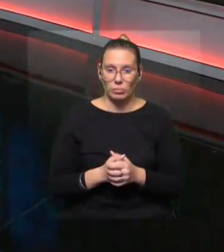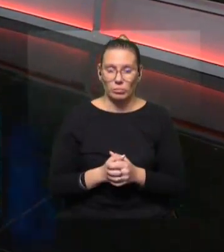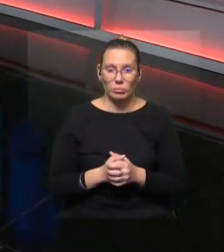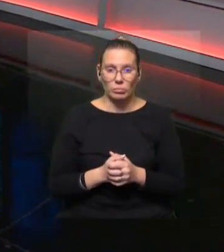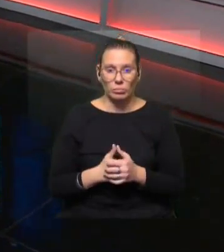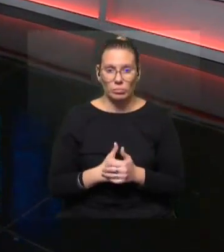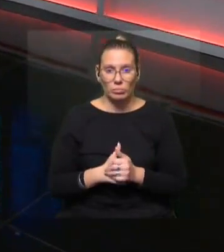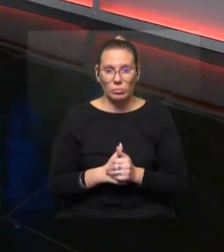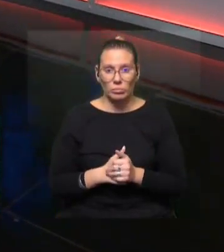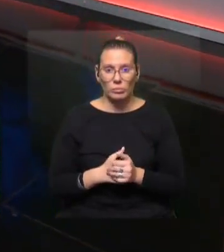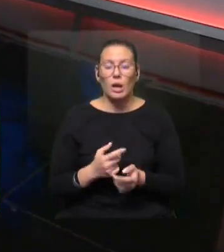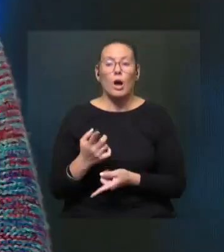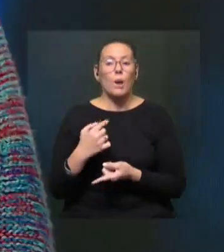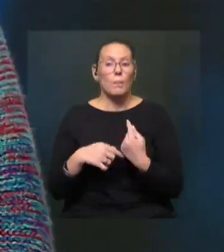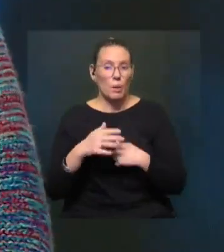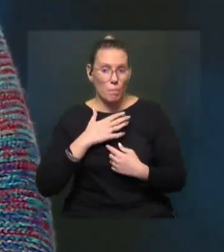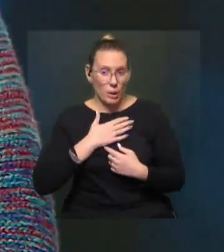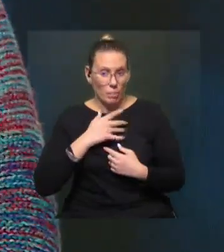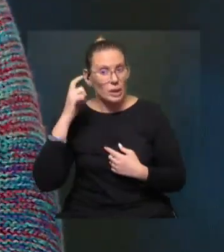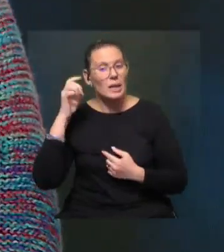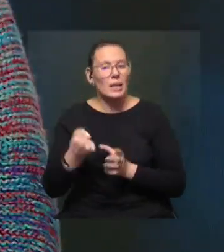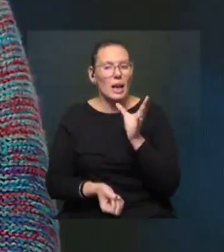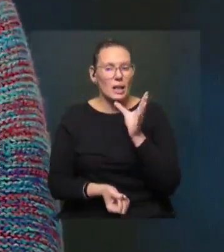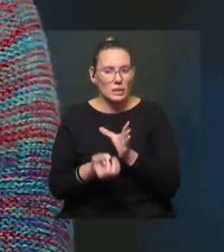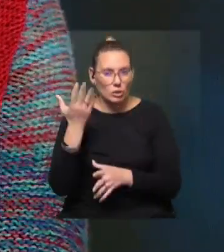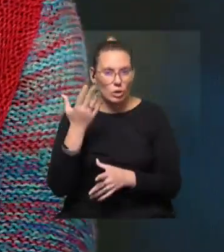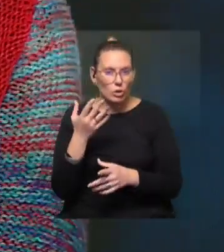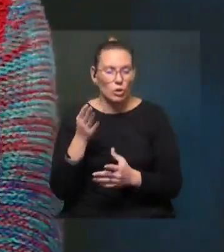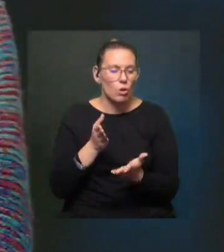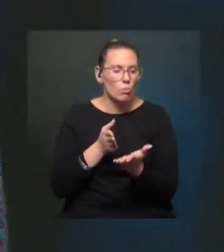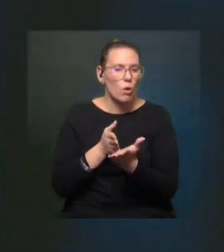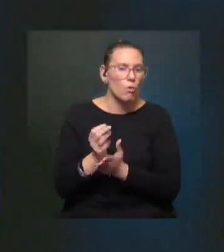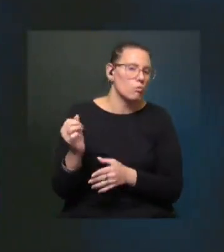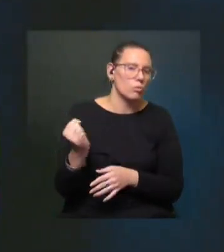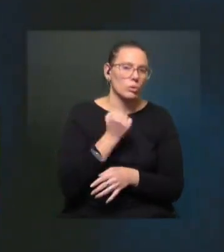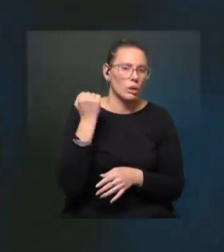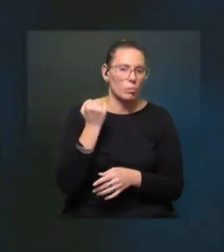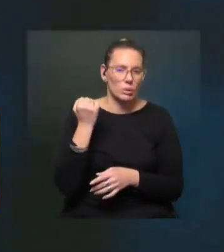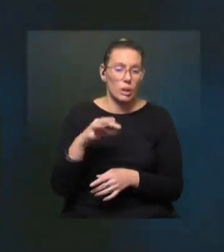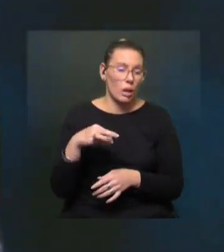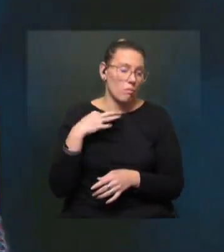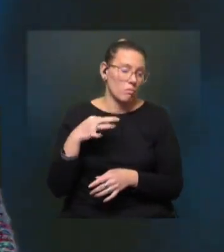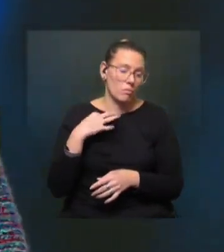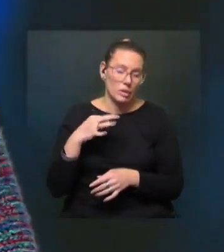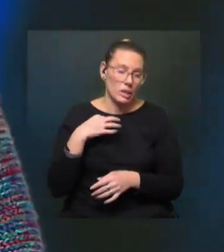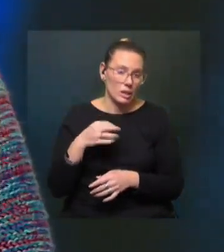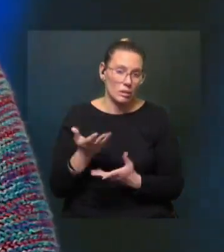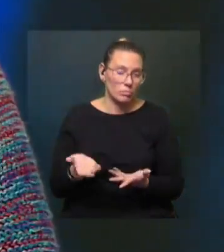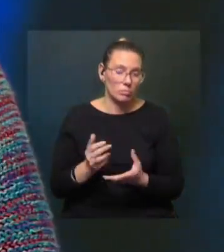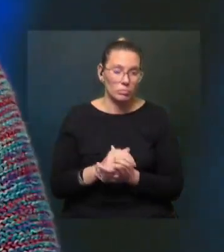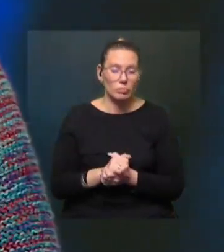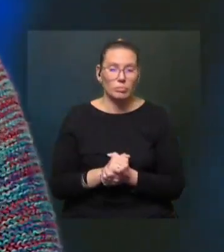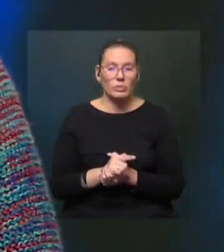gratificante pero la para mí la creación es como el eje que me sostiene la vida no es eso